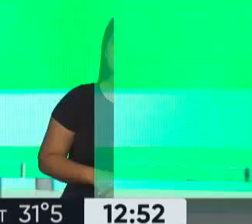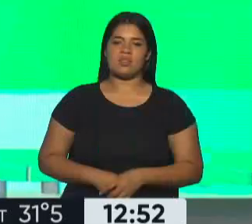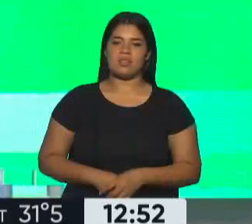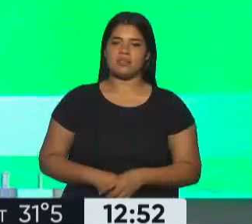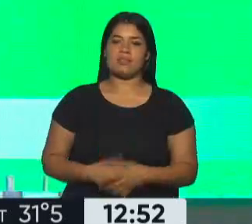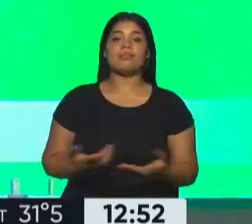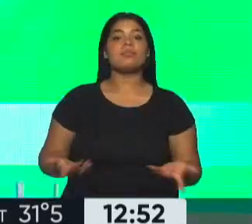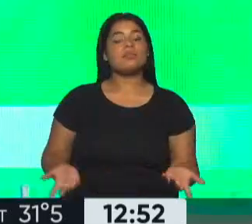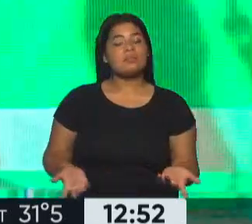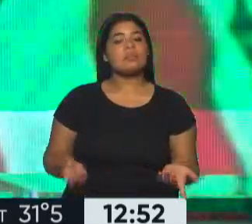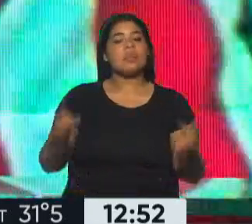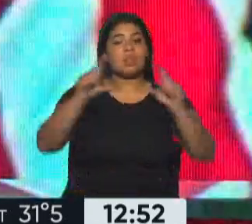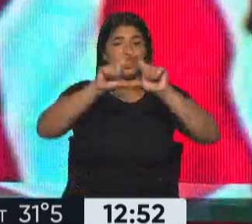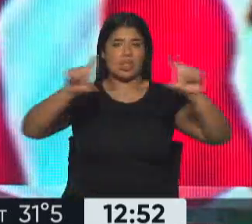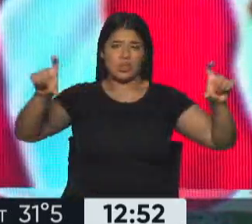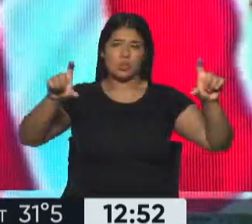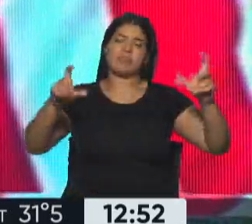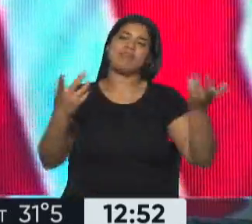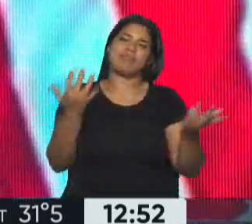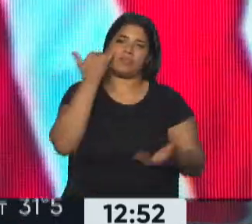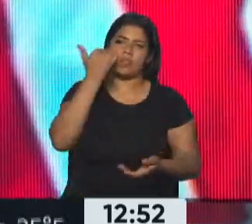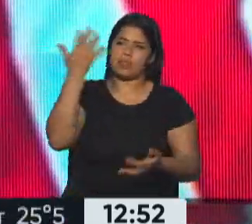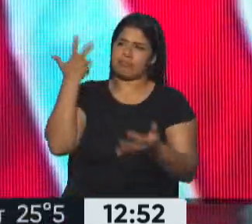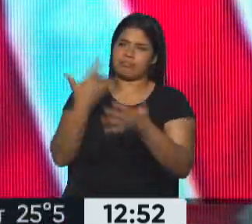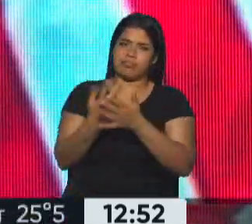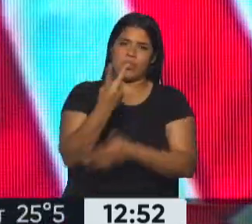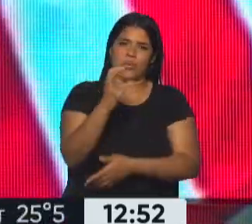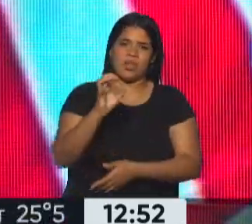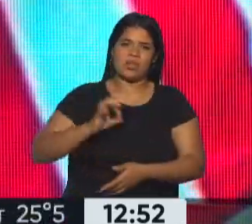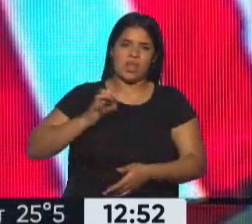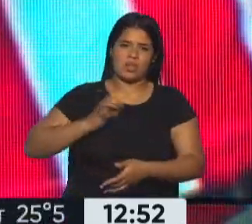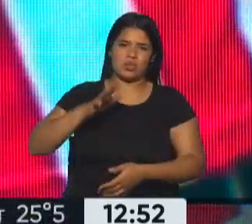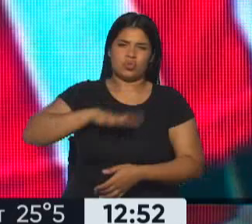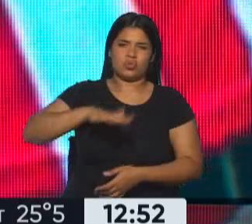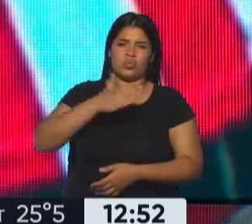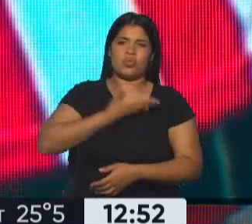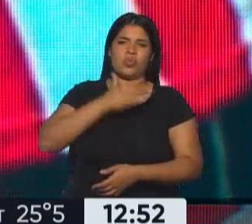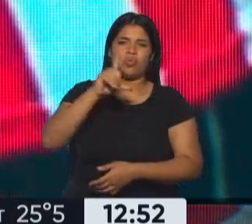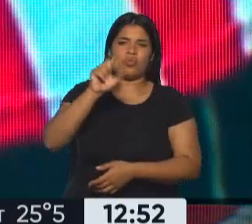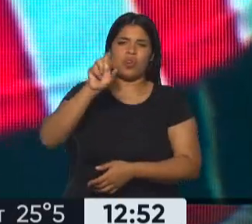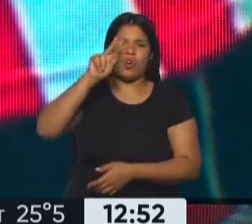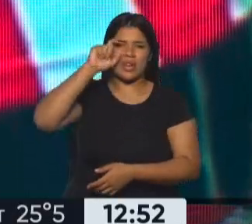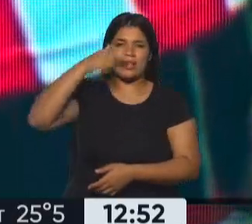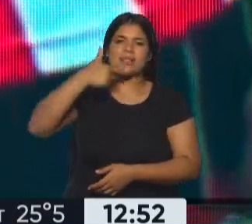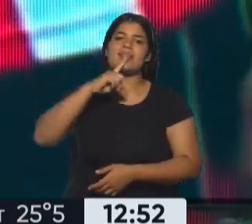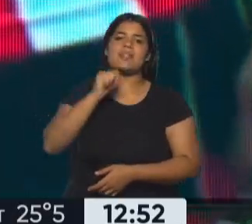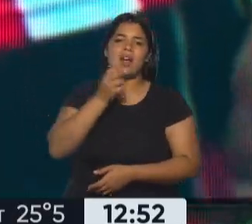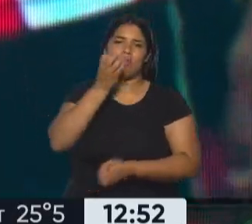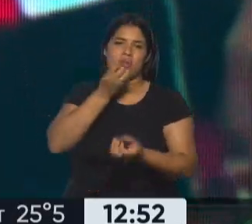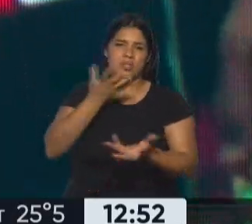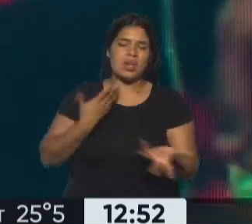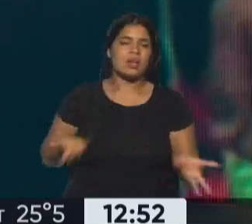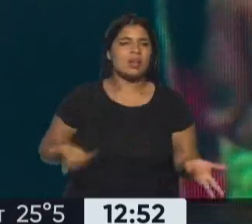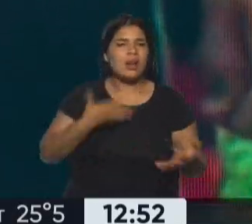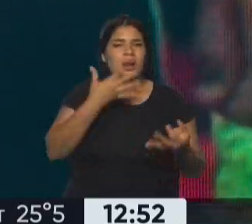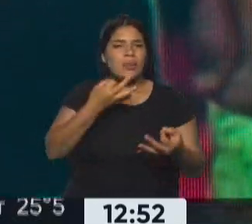y allí estaba el título a 20 años de la masacre de floresta un hecho que generó por supuesto la repercusión a nivel